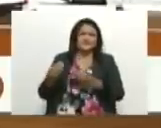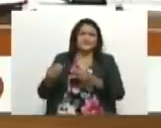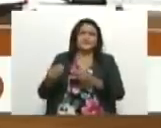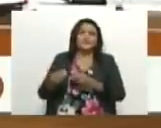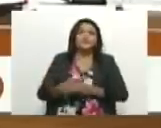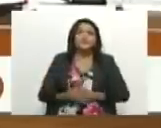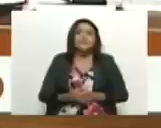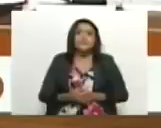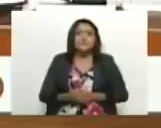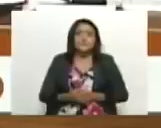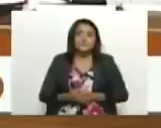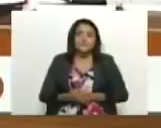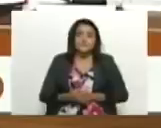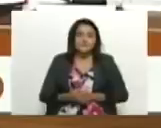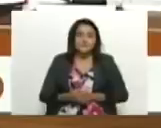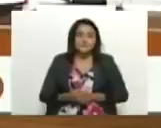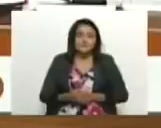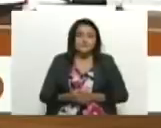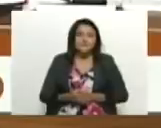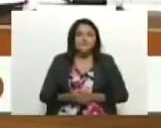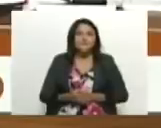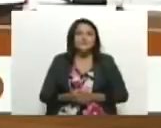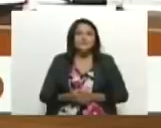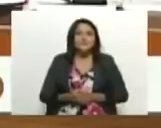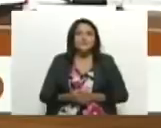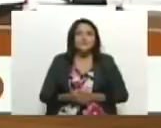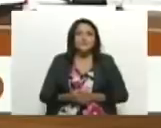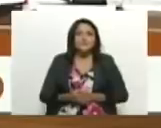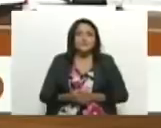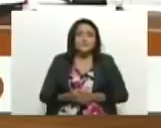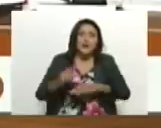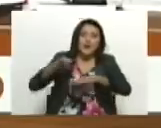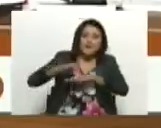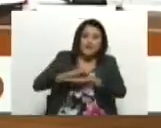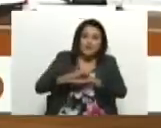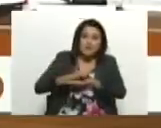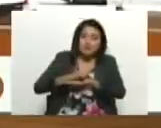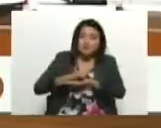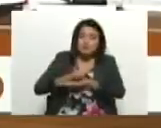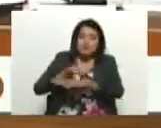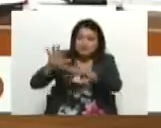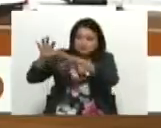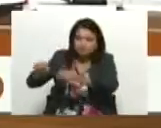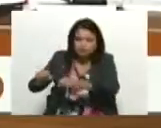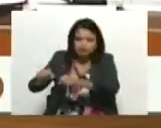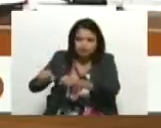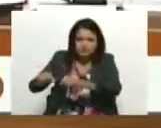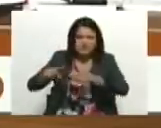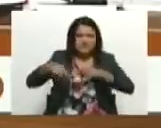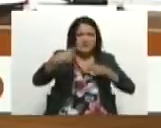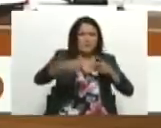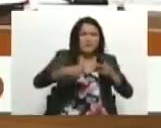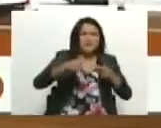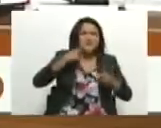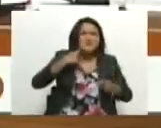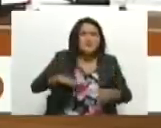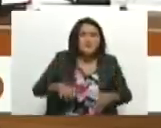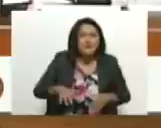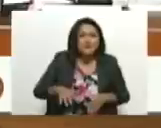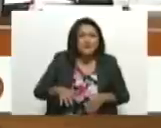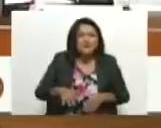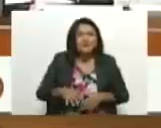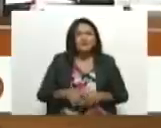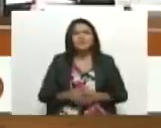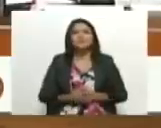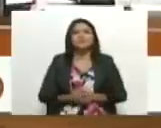narcotraficante se le decomisan unos aviones y esos aviones se pierden, o unas maquinarias, y esas maquinarias se pierden